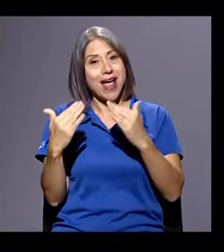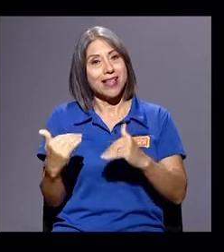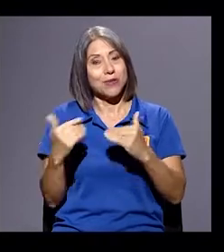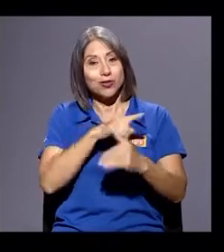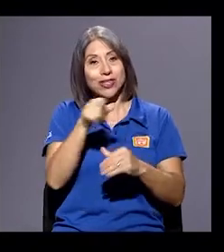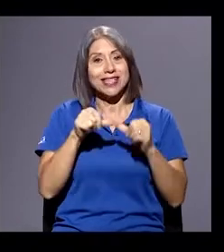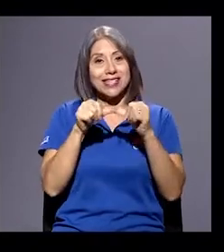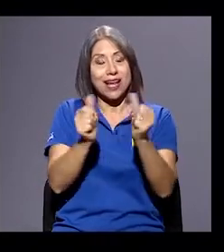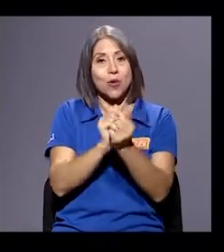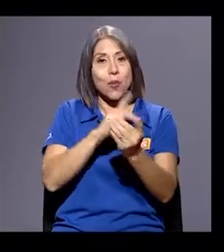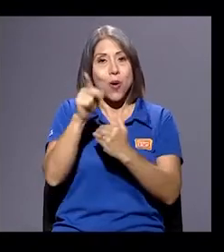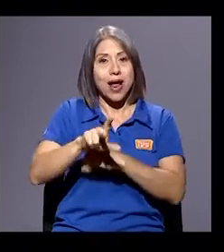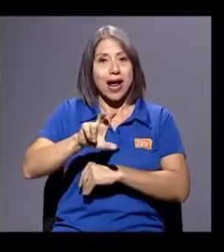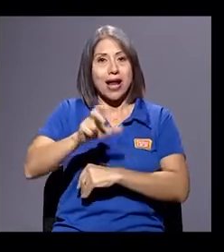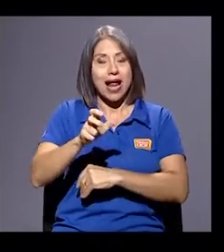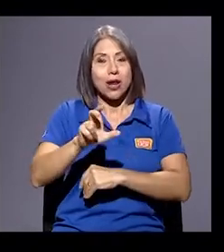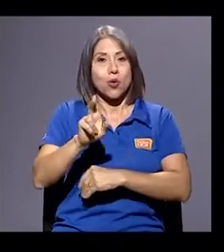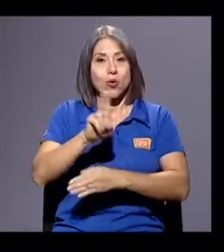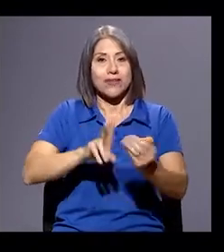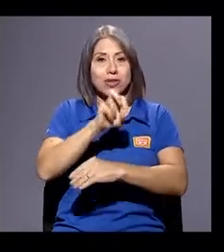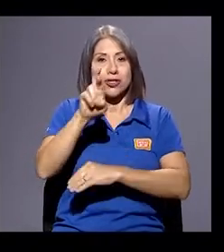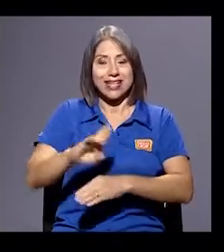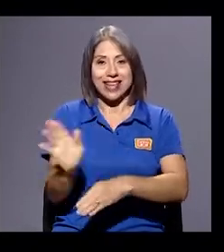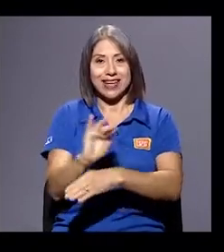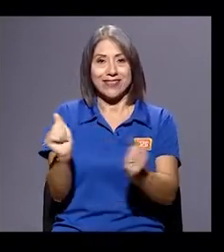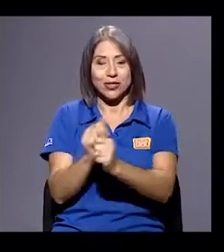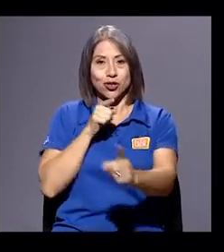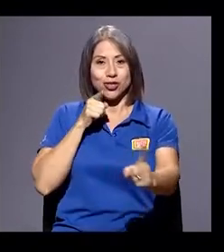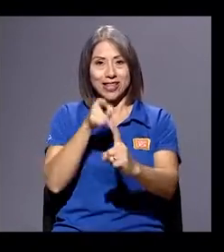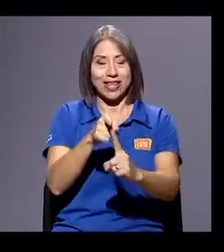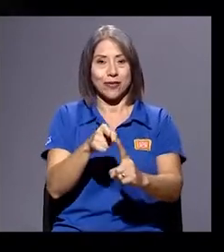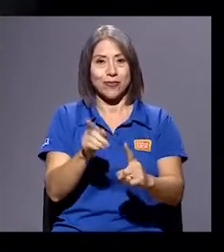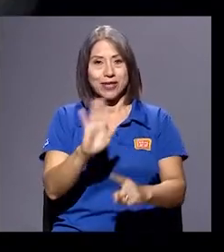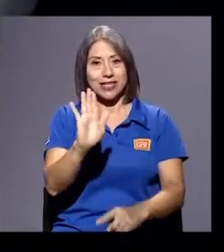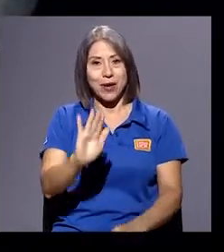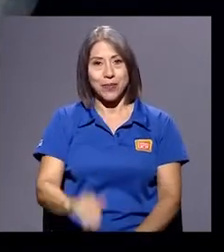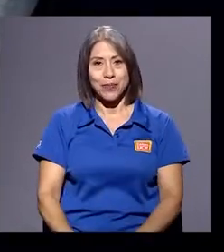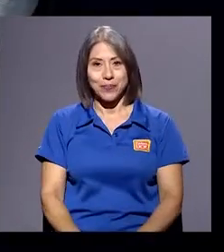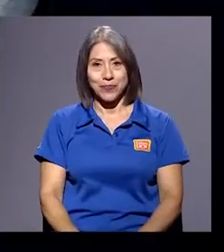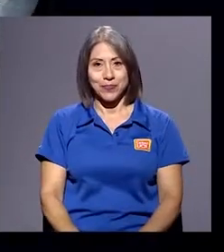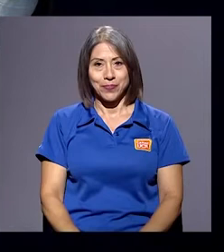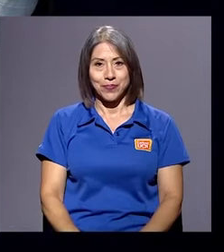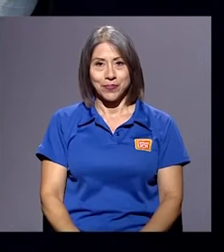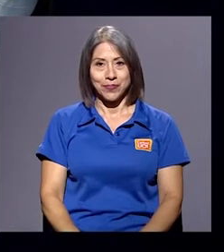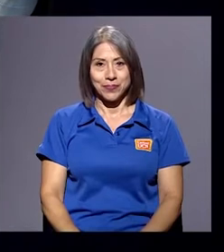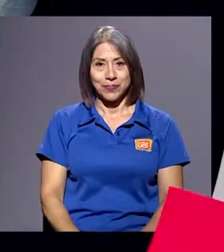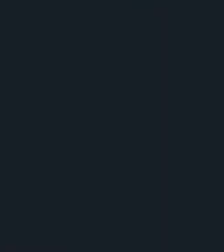con la programación del canal Universidad de Costa Rica. Aquí hacemos televisión con sentido. Buena nota, chao. Chao.